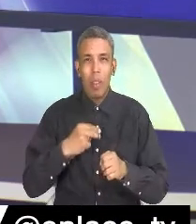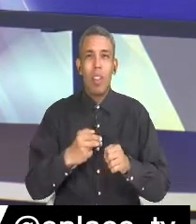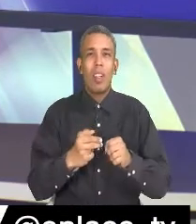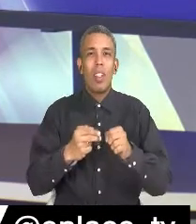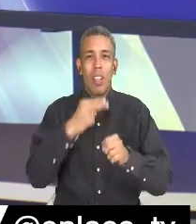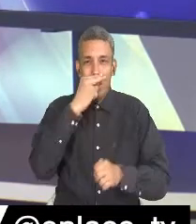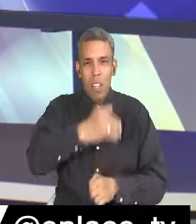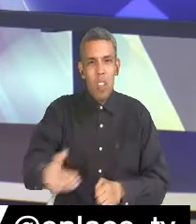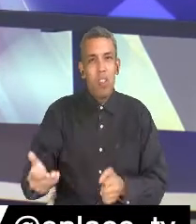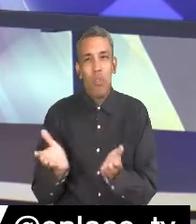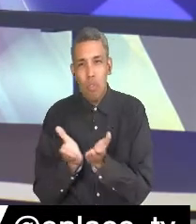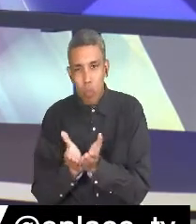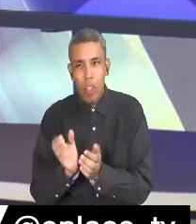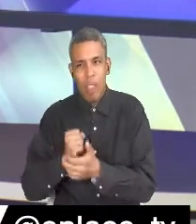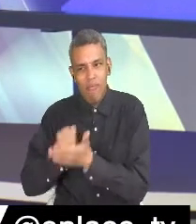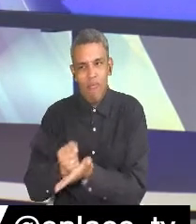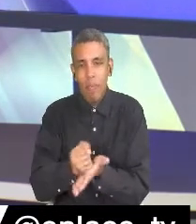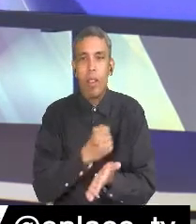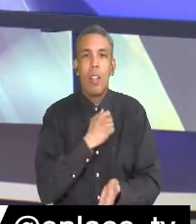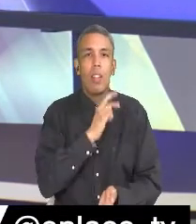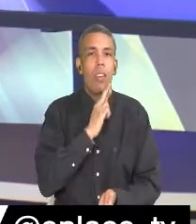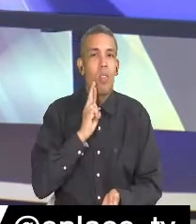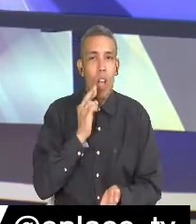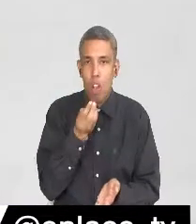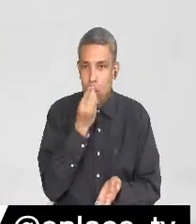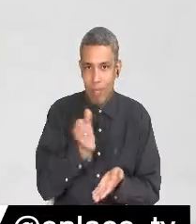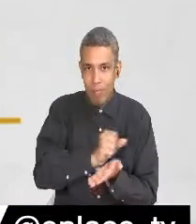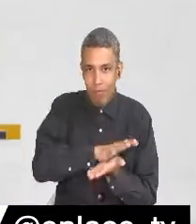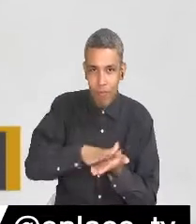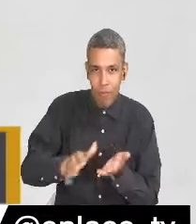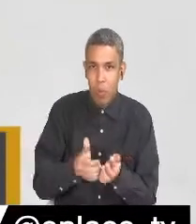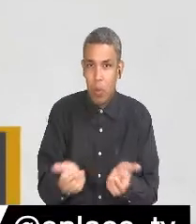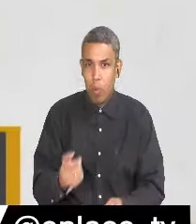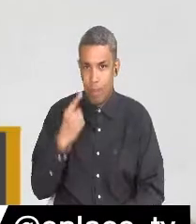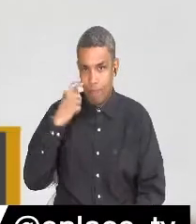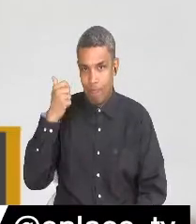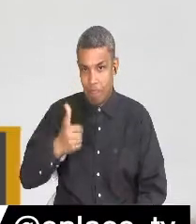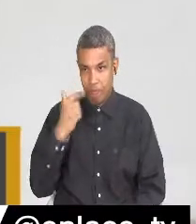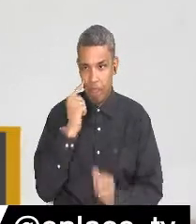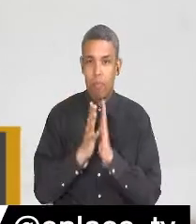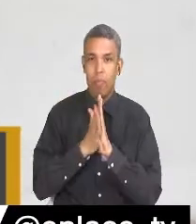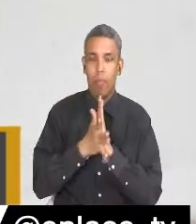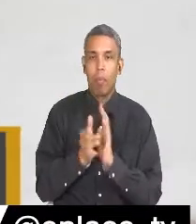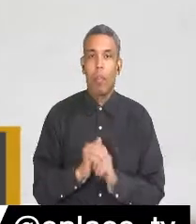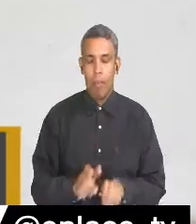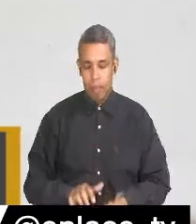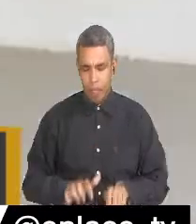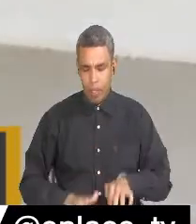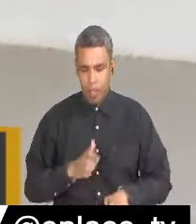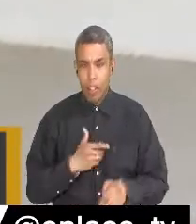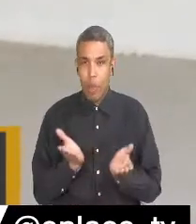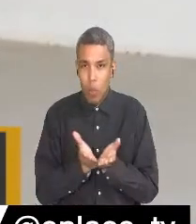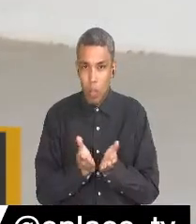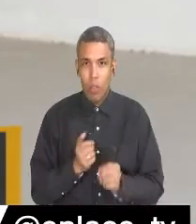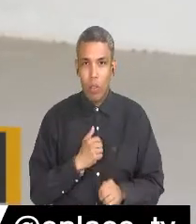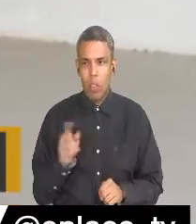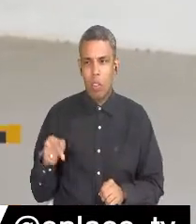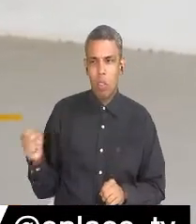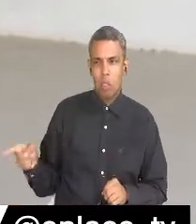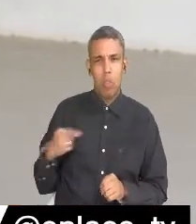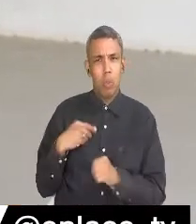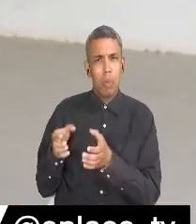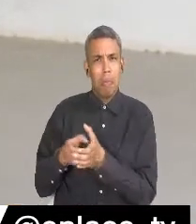del megacolegio para habilitar la respectiva cocina. La Secretaría de Educación, en asocio con el operador y el supervisor del PAE, adelantó visita